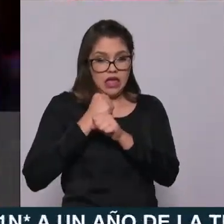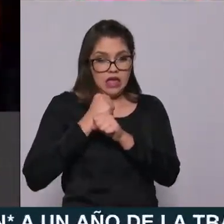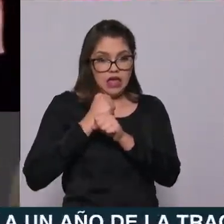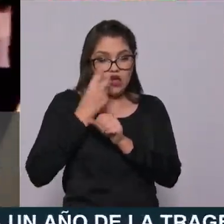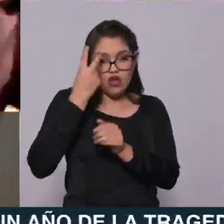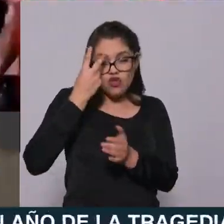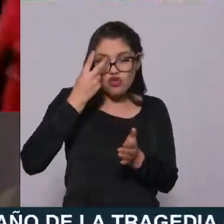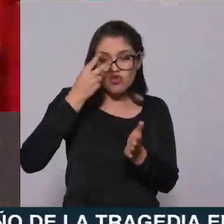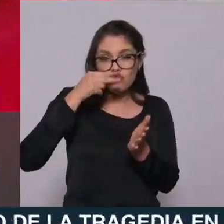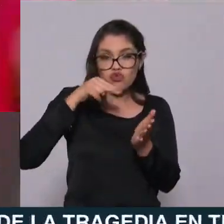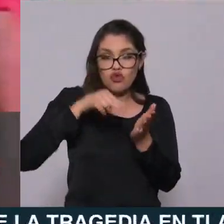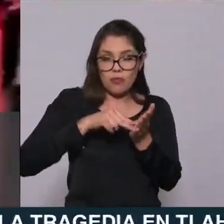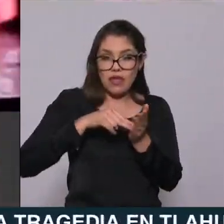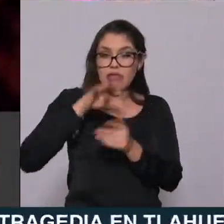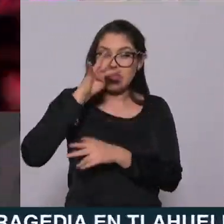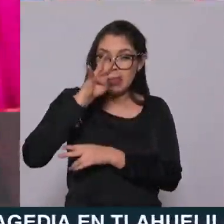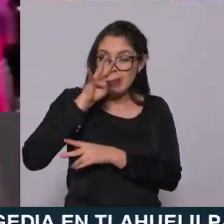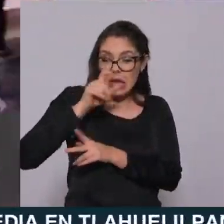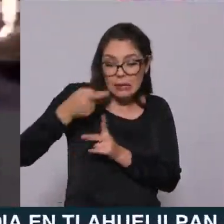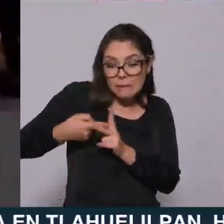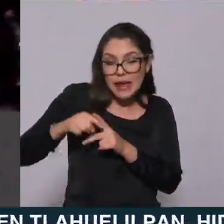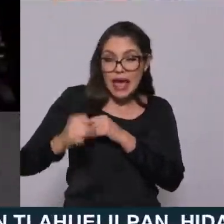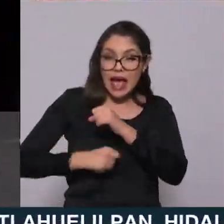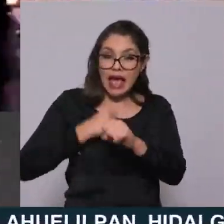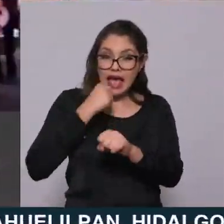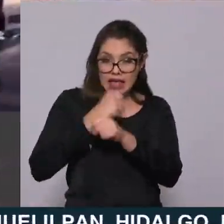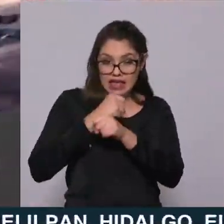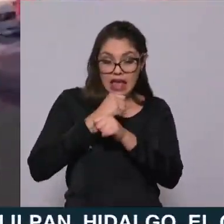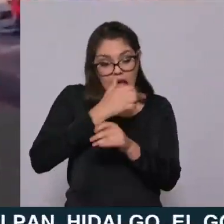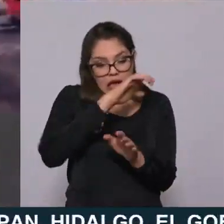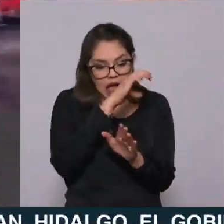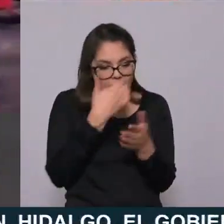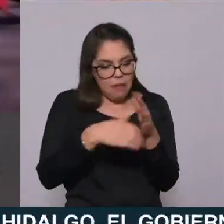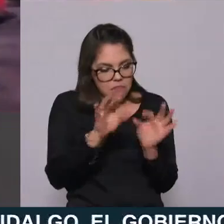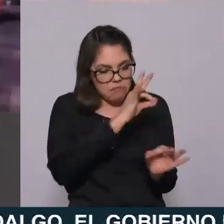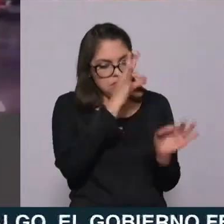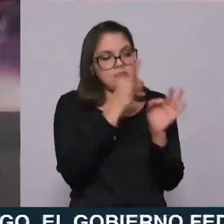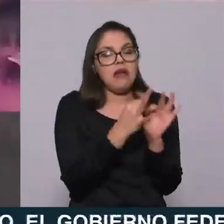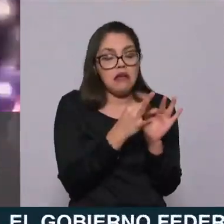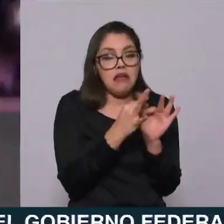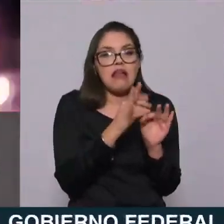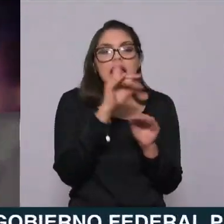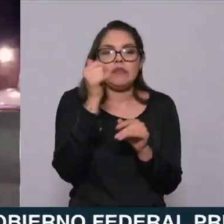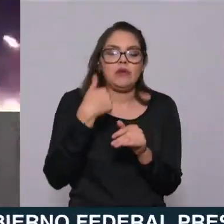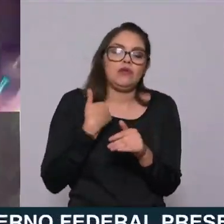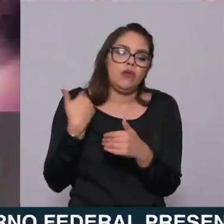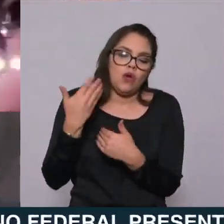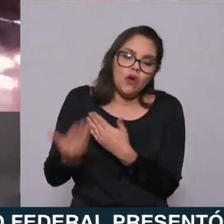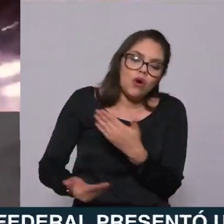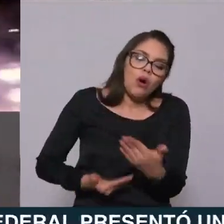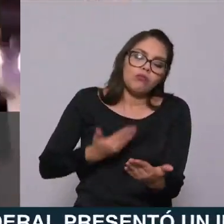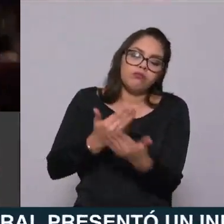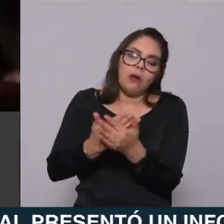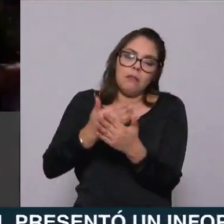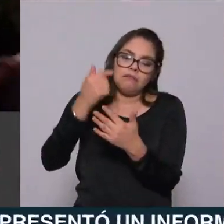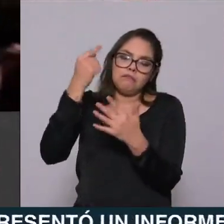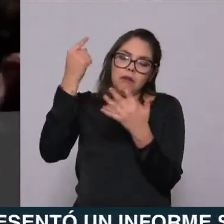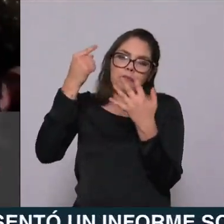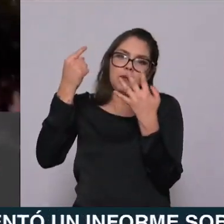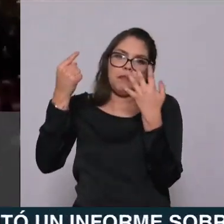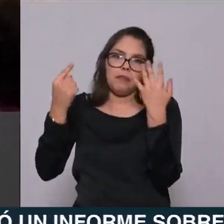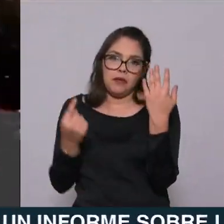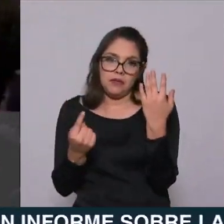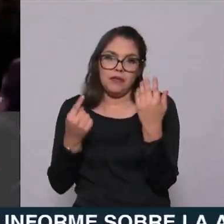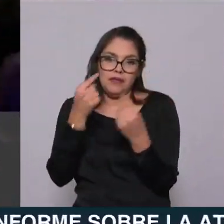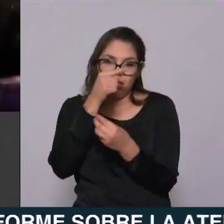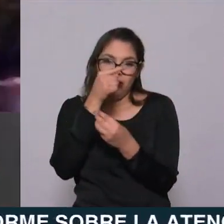del 2019 y finales del 18. Entonces, bueno, aquí un poco la apuesta es eso, como poner estos puntos,